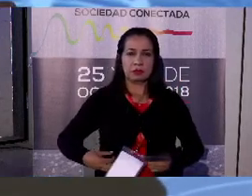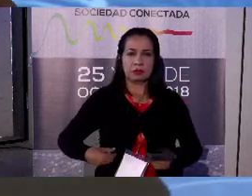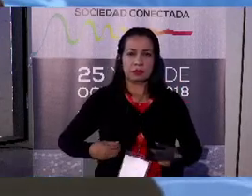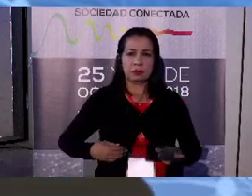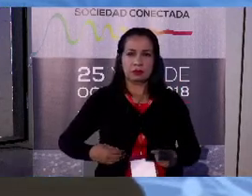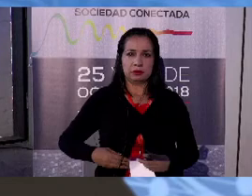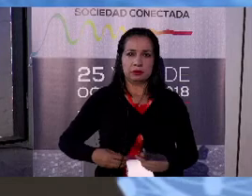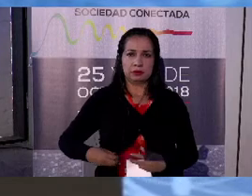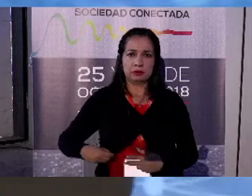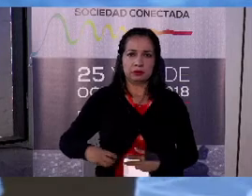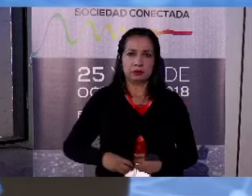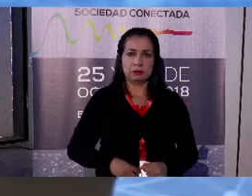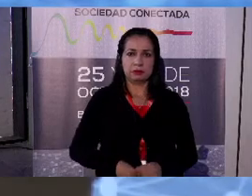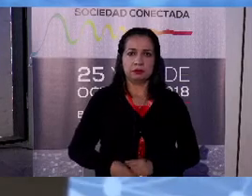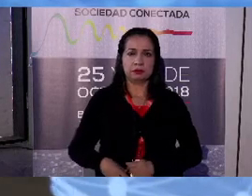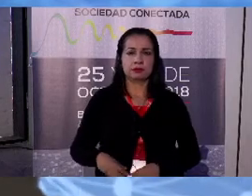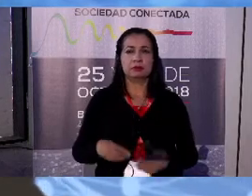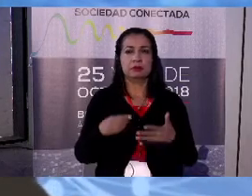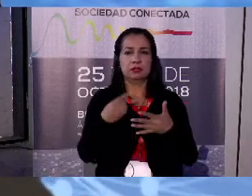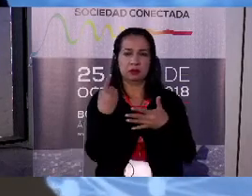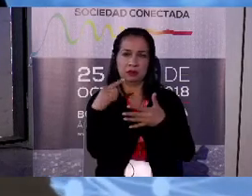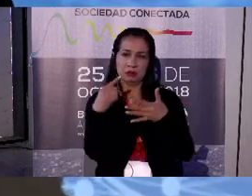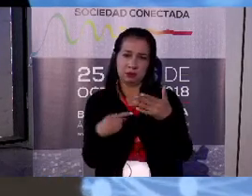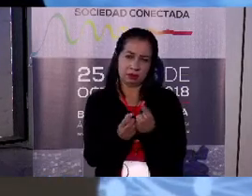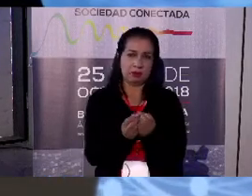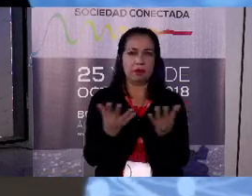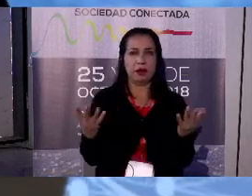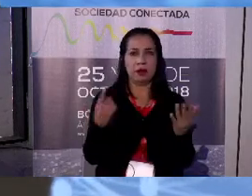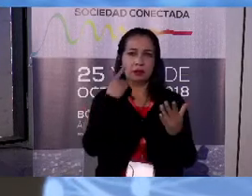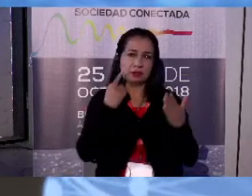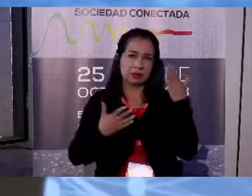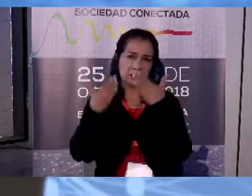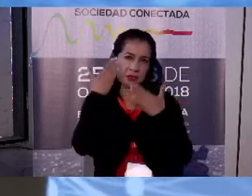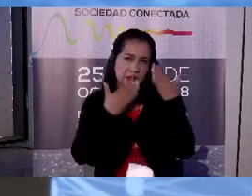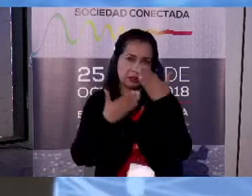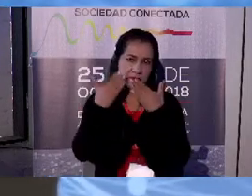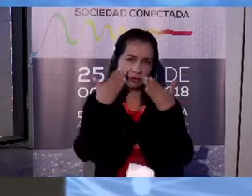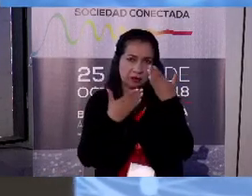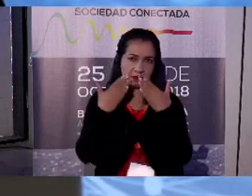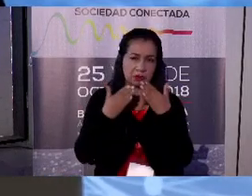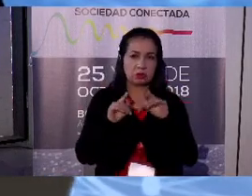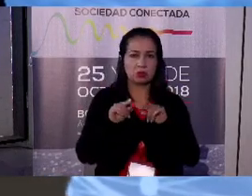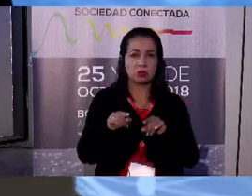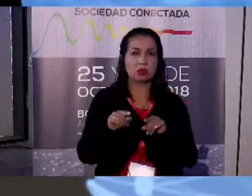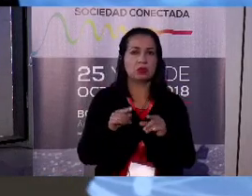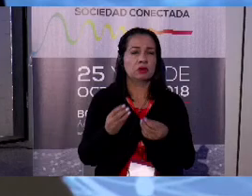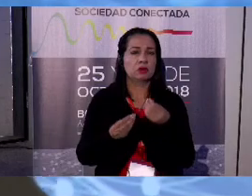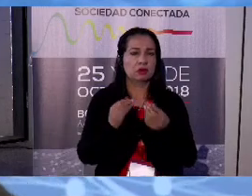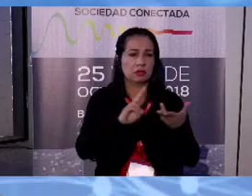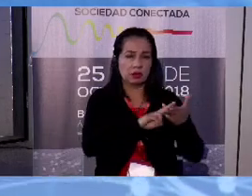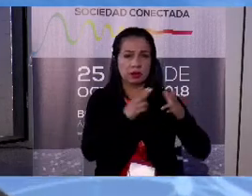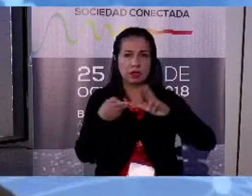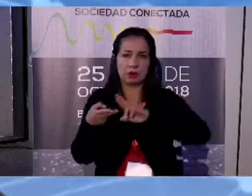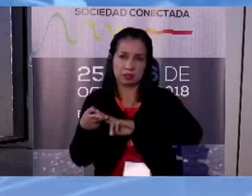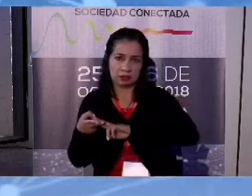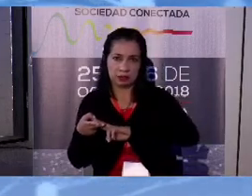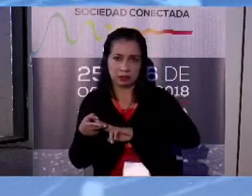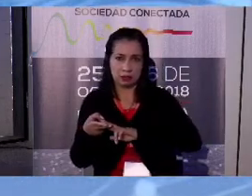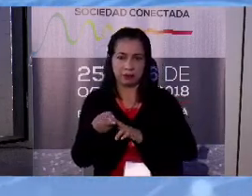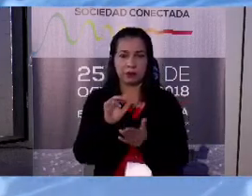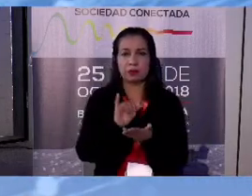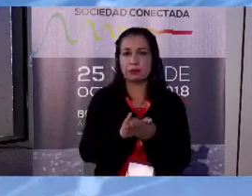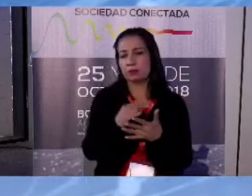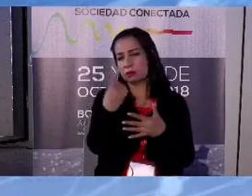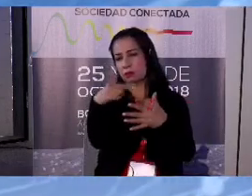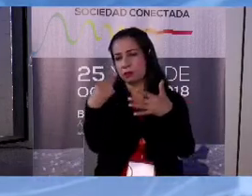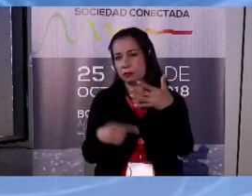hay varios aspectos de las simulaciones que están relacionadas estos aspectos